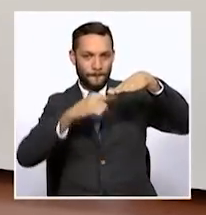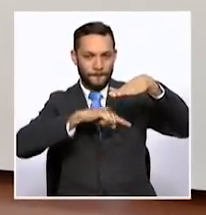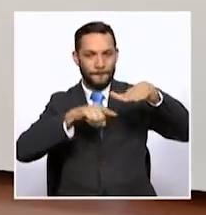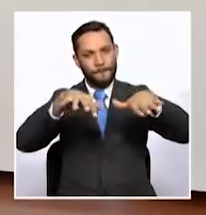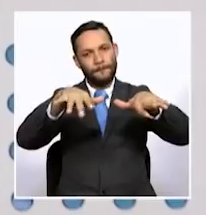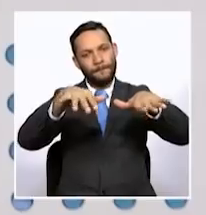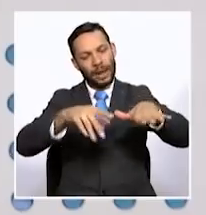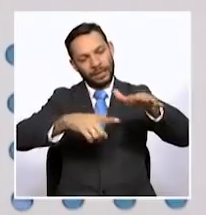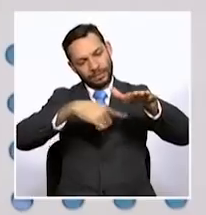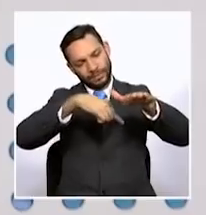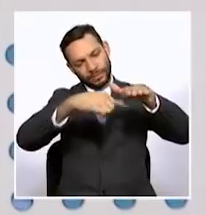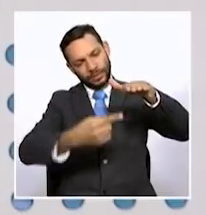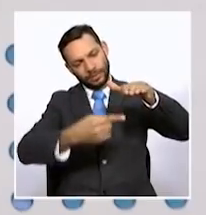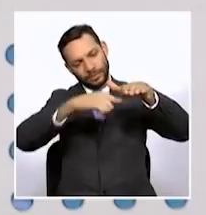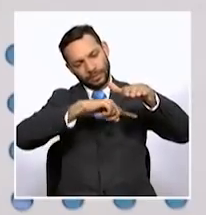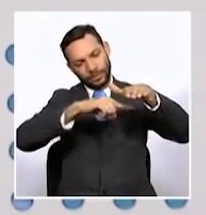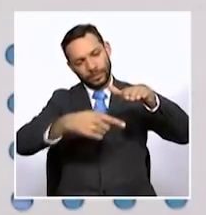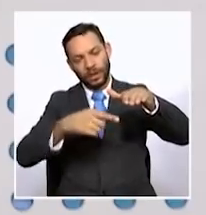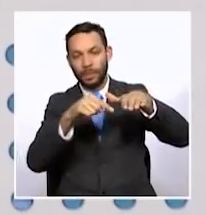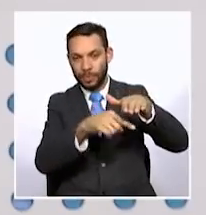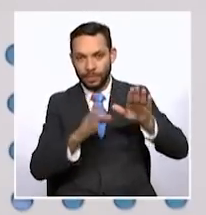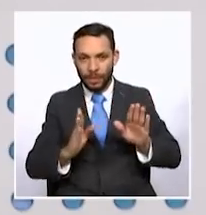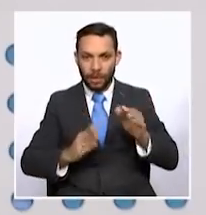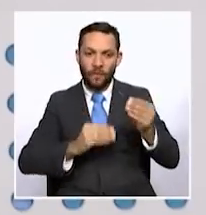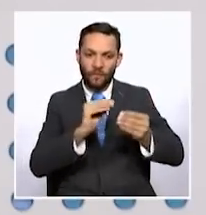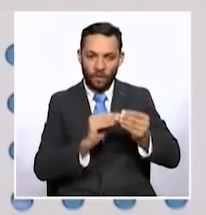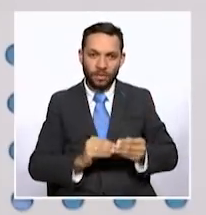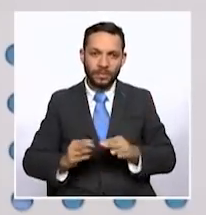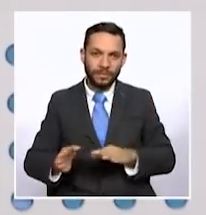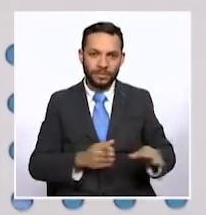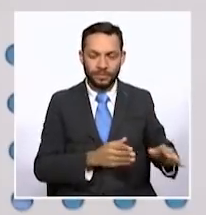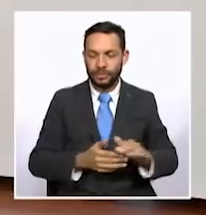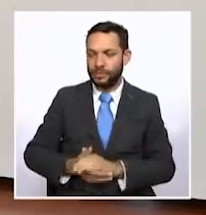en el estiramiento de esa fascia plantar en los pacientes que tienen pie plano.